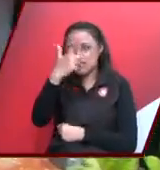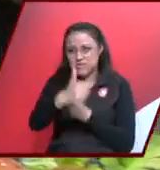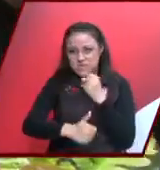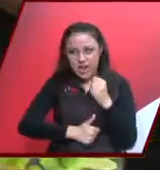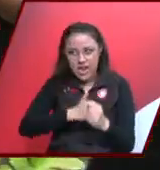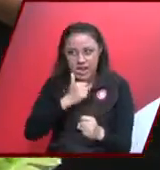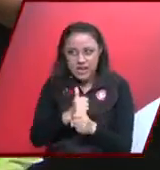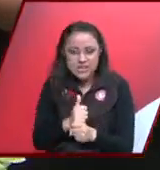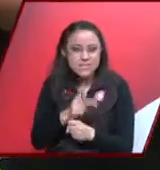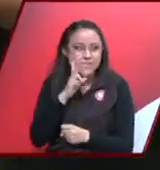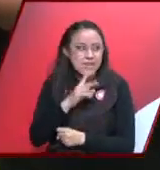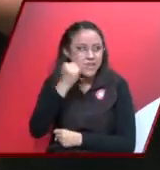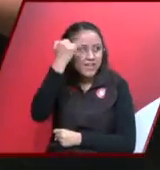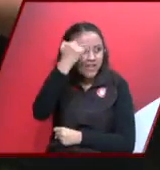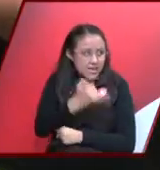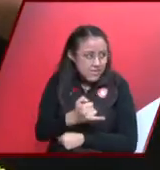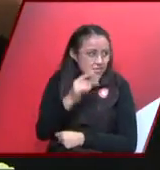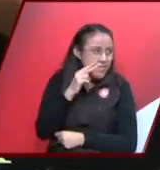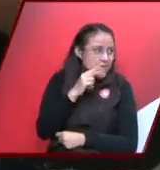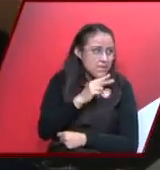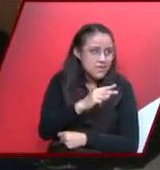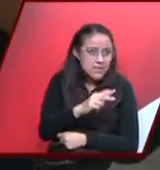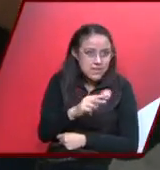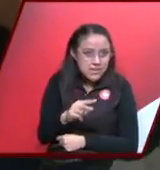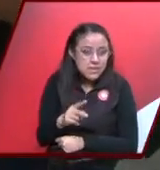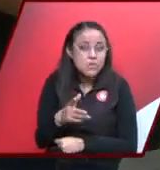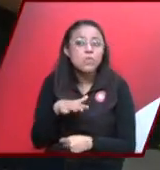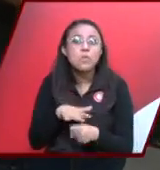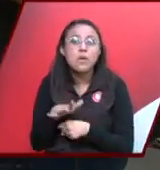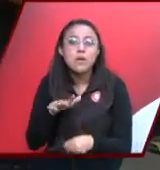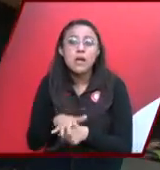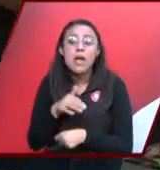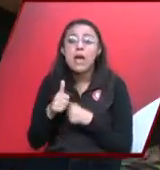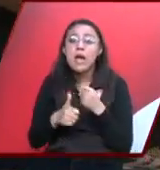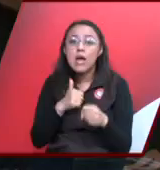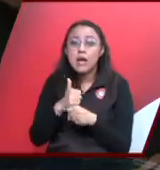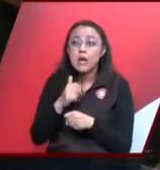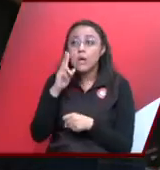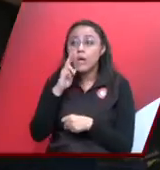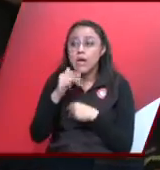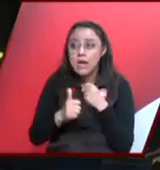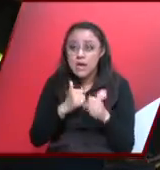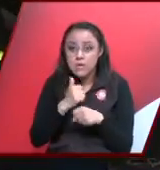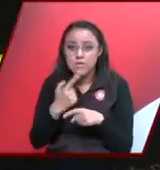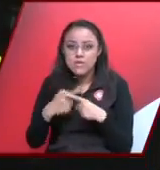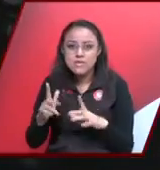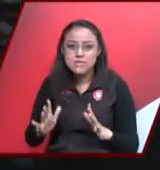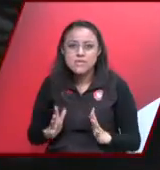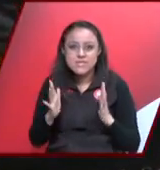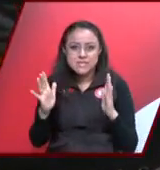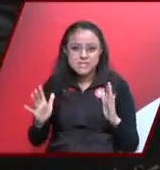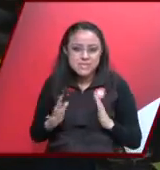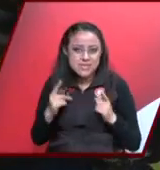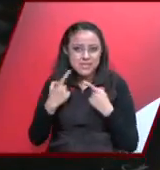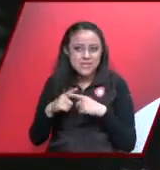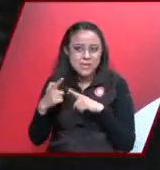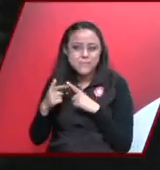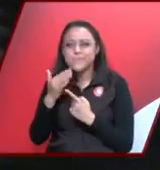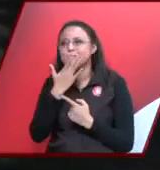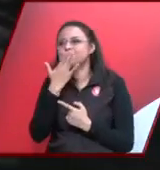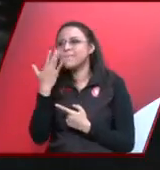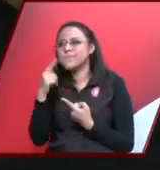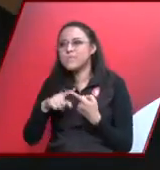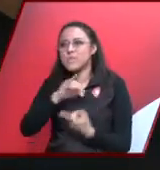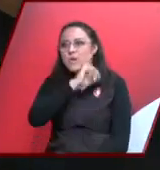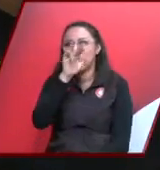años jefe público televidente, imagínense qué pueden ofrecer año con año. Y es que sí, de verdad, nos sorprenden cada día, tienen unos sabores súper exóticos.